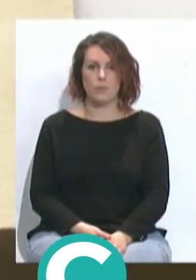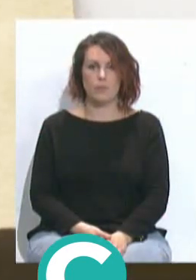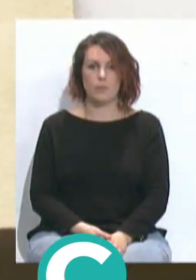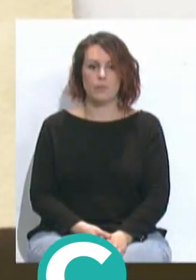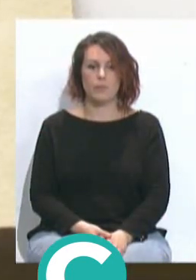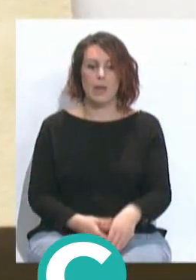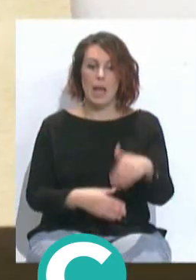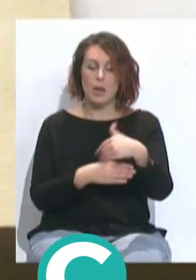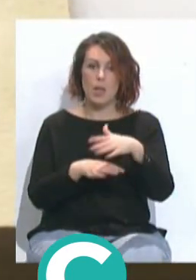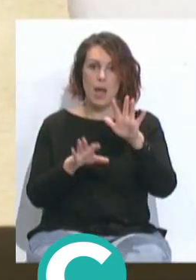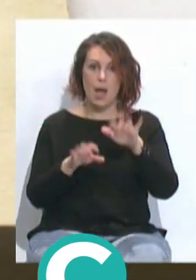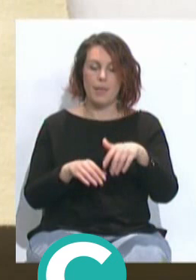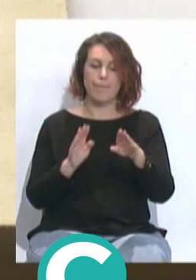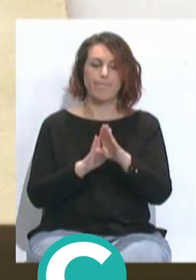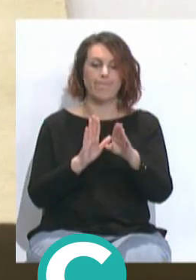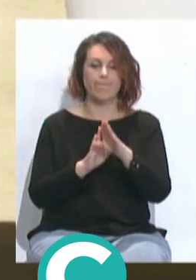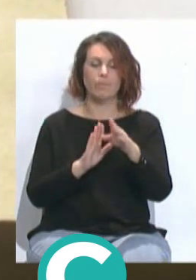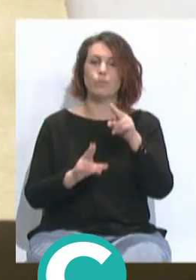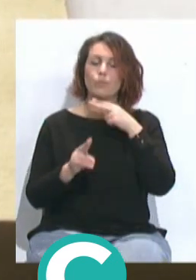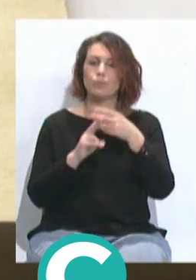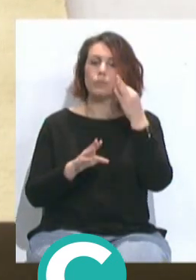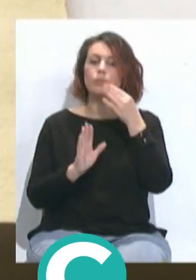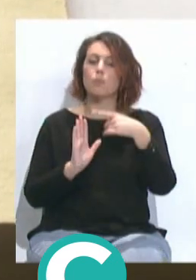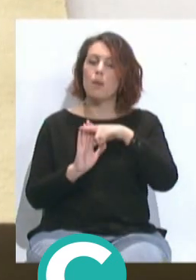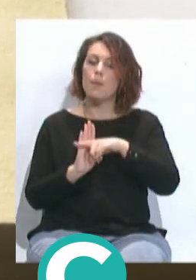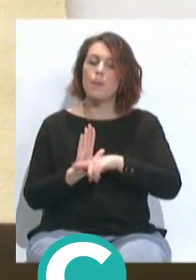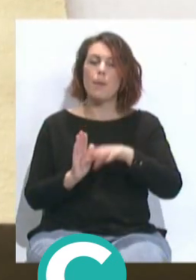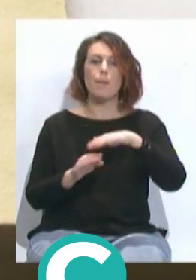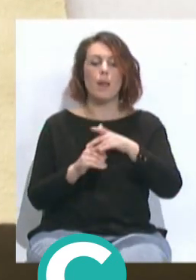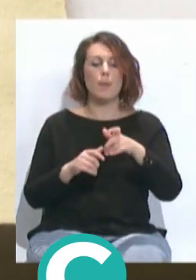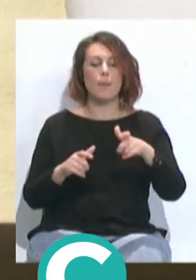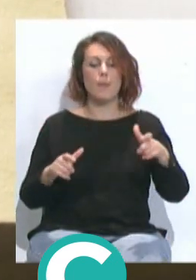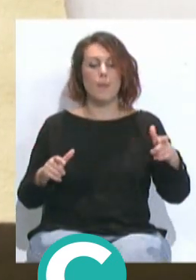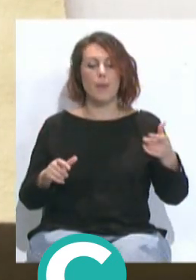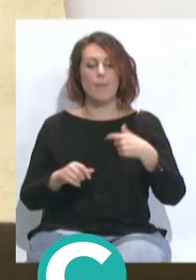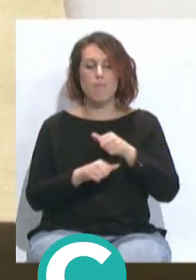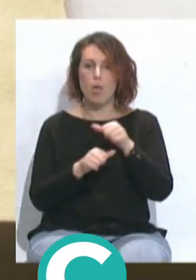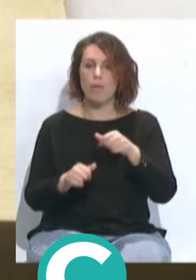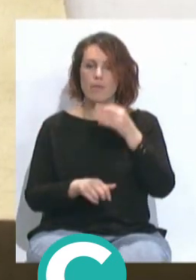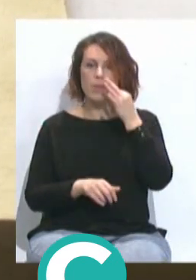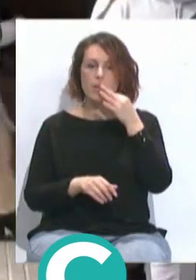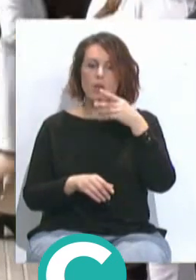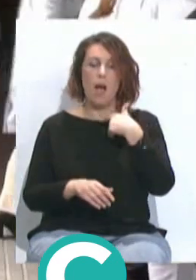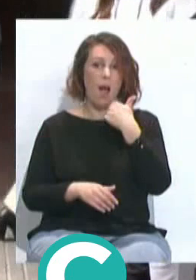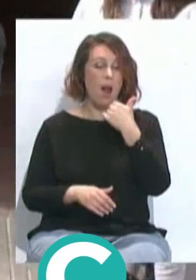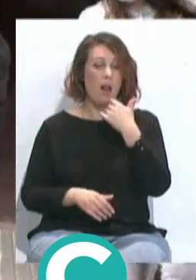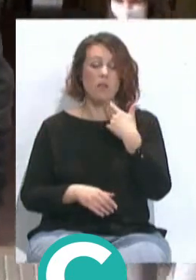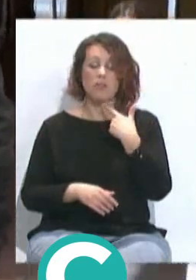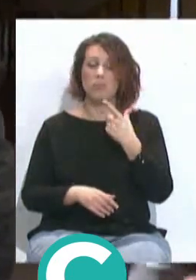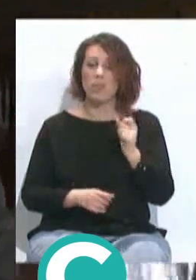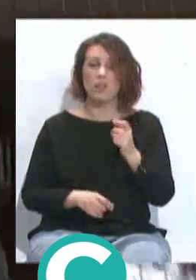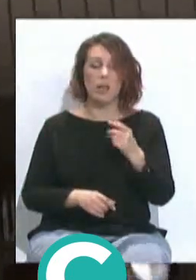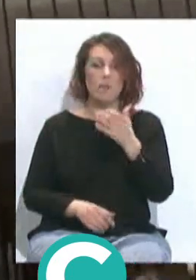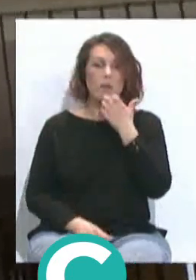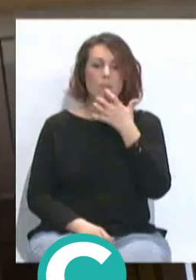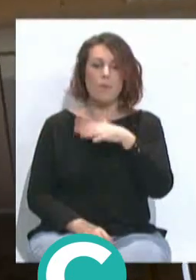el callejero gaditano continúa incorporando nombres de mujer para aumentar las referencias femeninas en algo tan cotidiano como